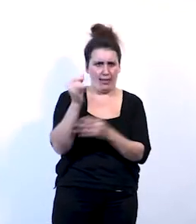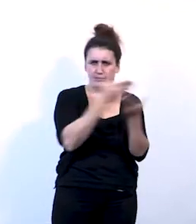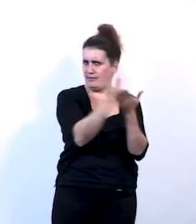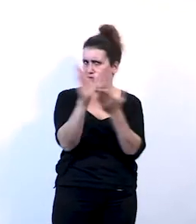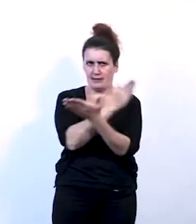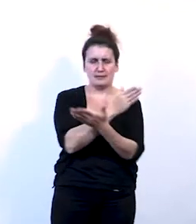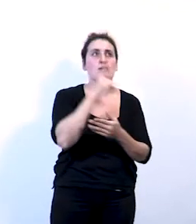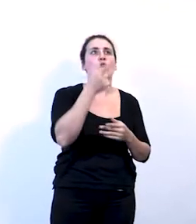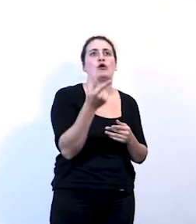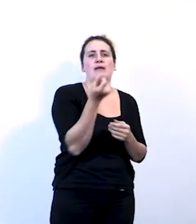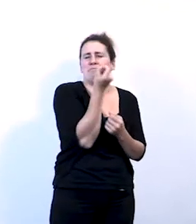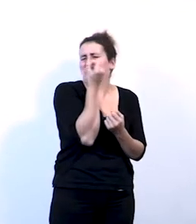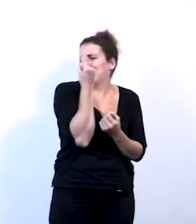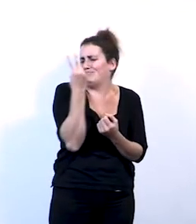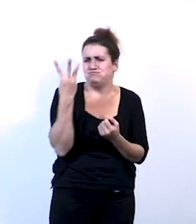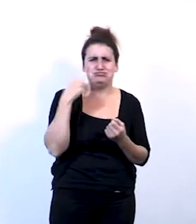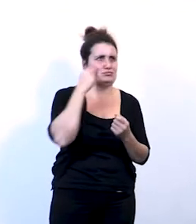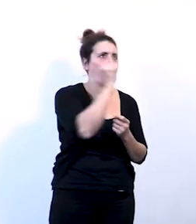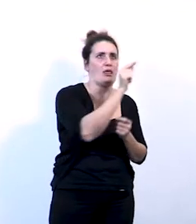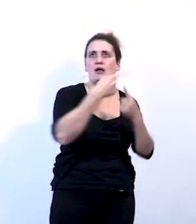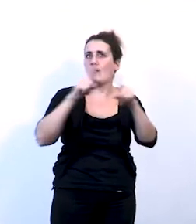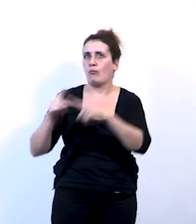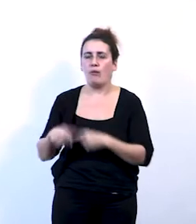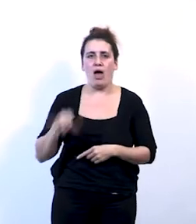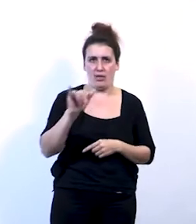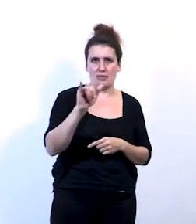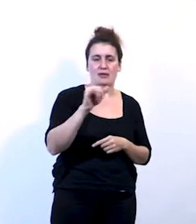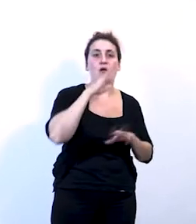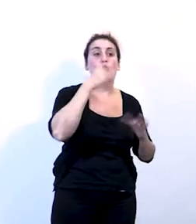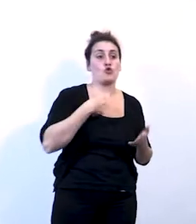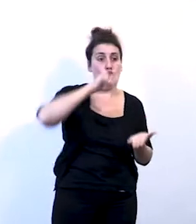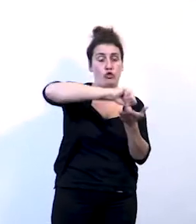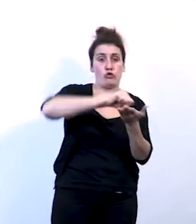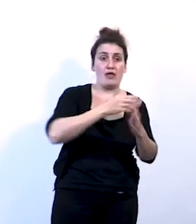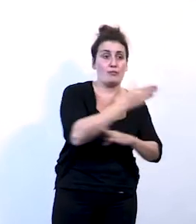miles de puntos chequeos. Cuando yo voy a la ciudad por